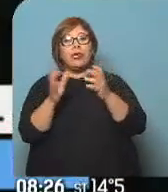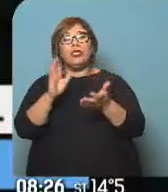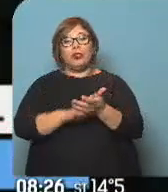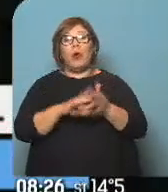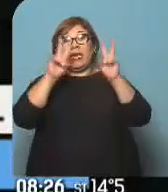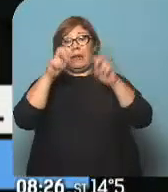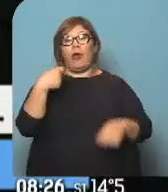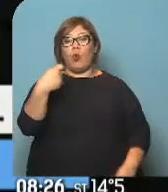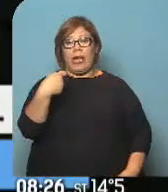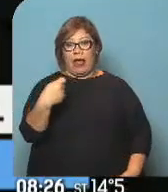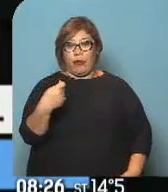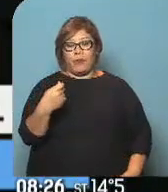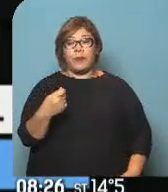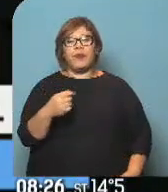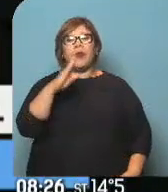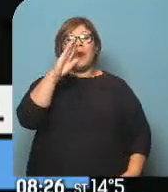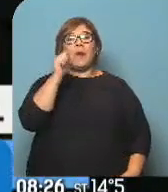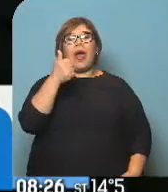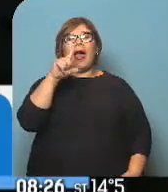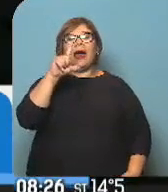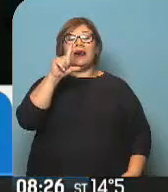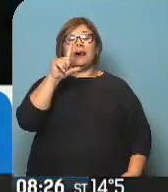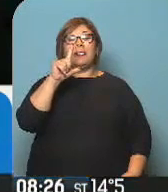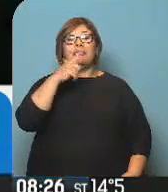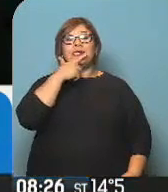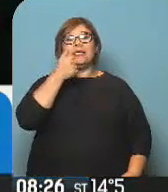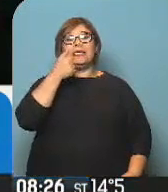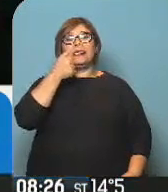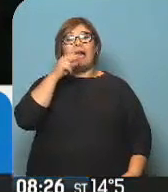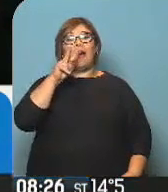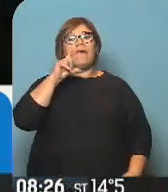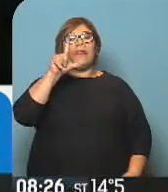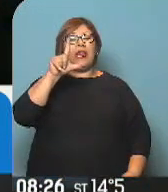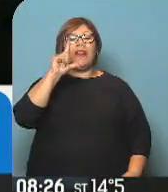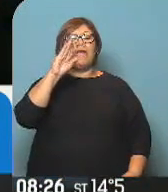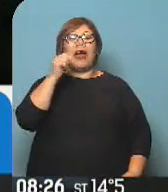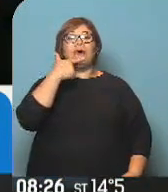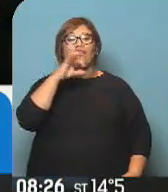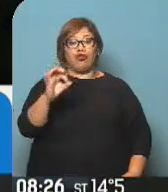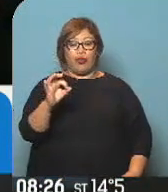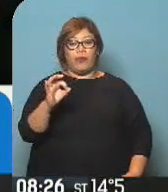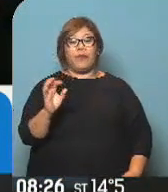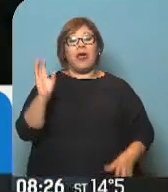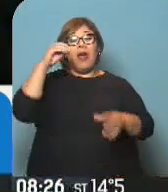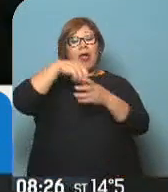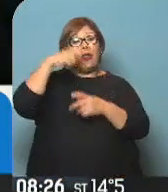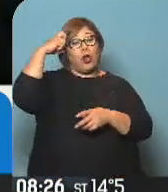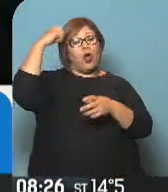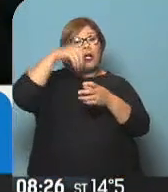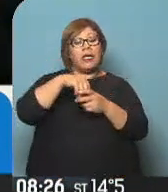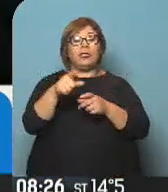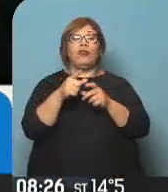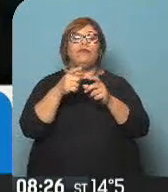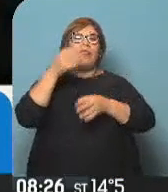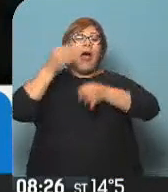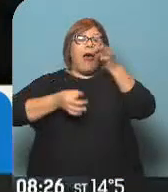Basavilbaso, la imagen en la reunión de la Comisión Bicameral del Congreso Nacional que analiza y que hace